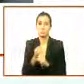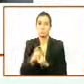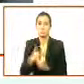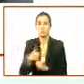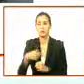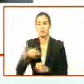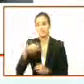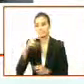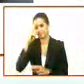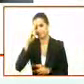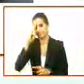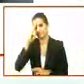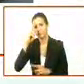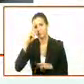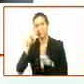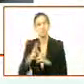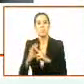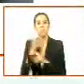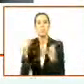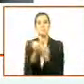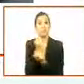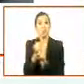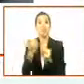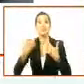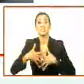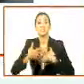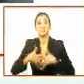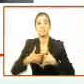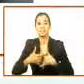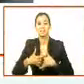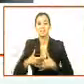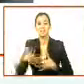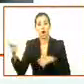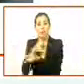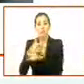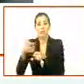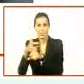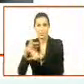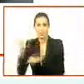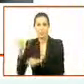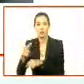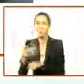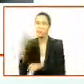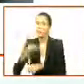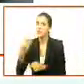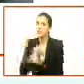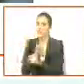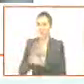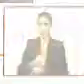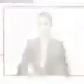reconocimiento pues a los trabajadores de la Corporación de Veleda de la Gobernación por este importante trabajo pues.